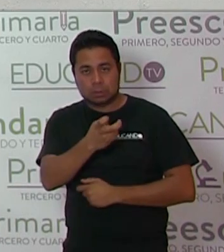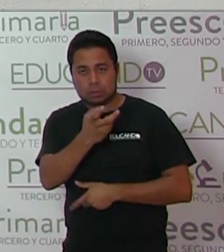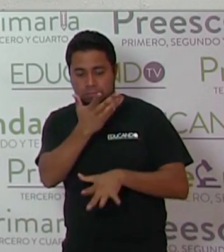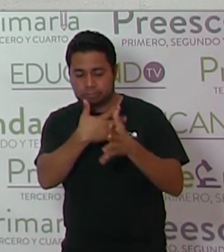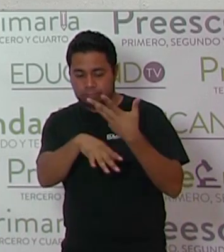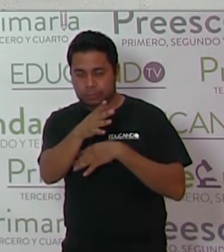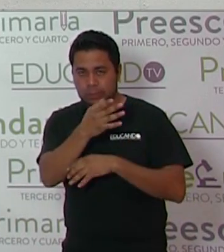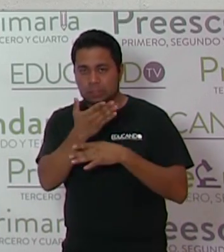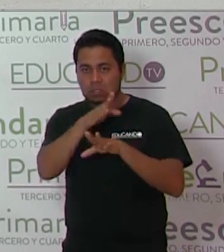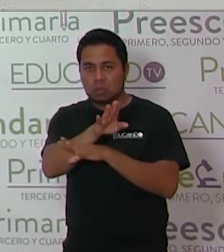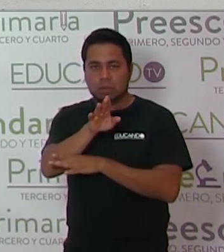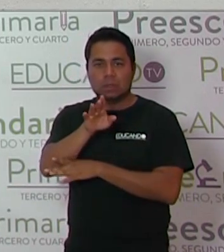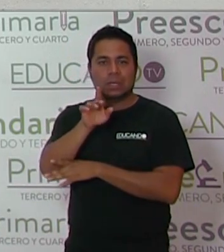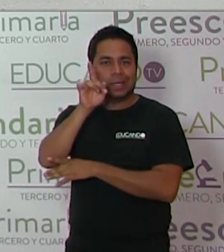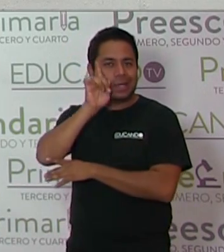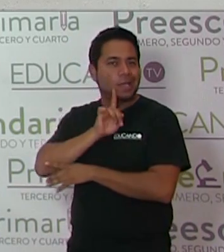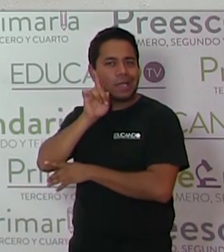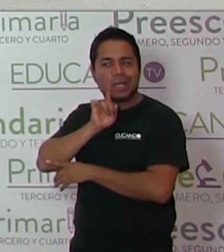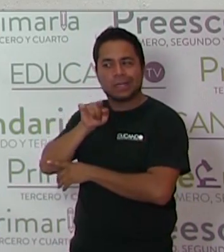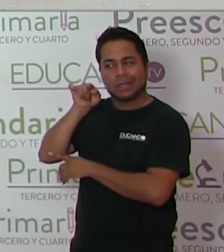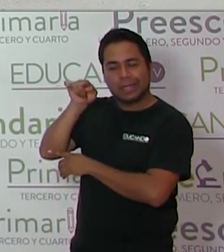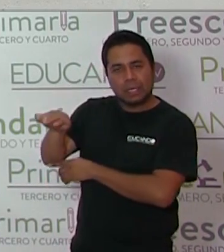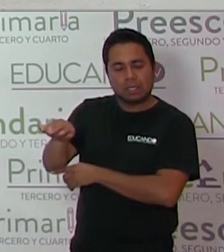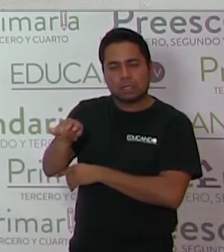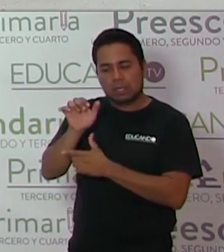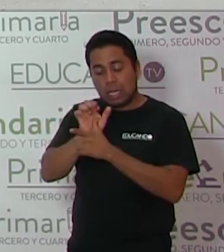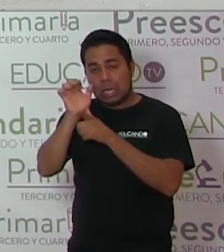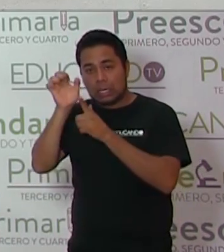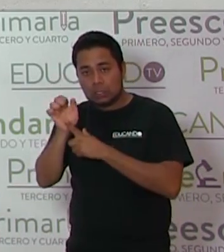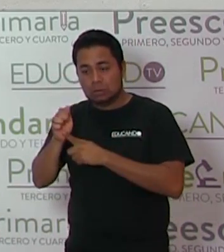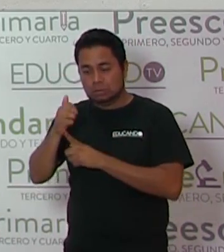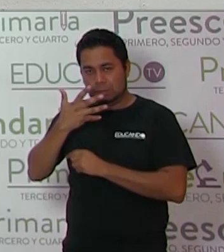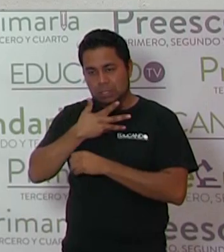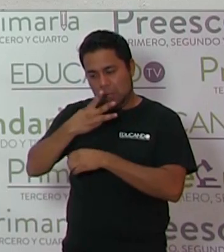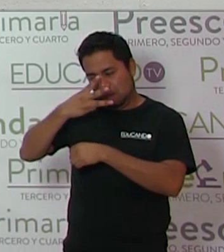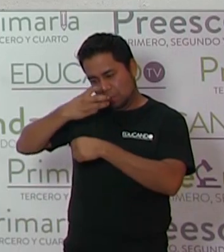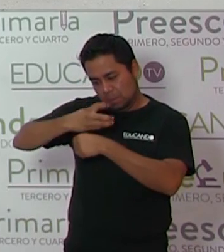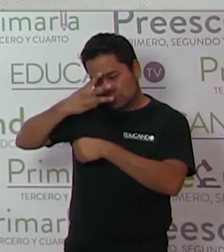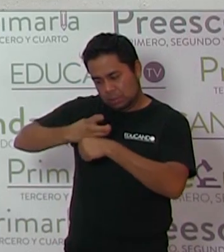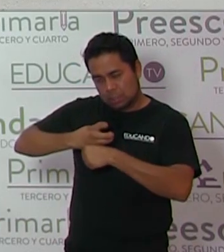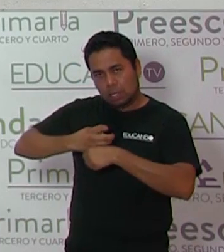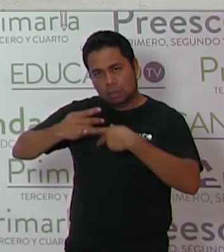hablando de ella, entonces es tercera